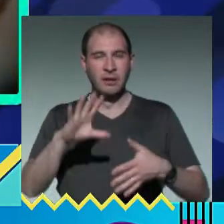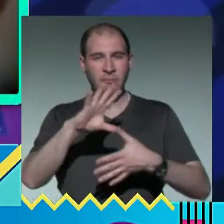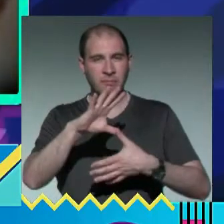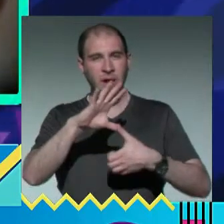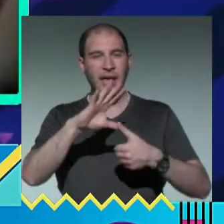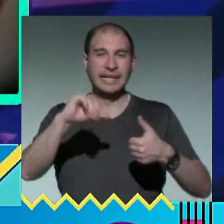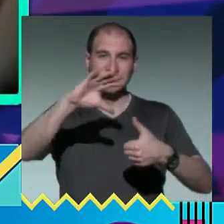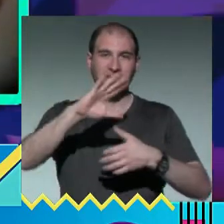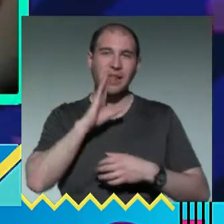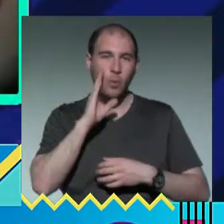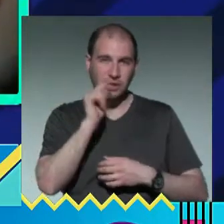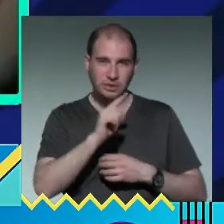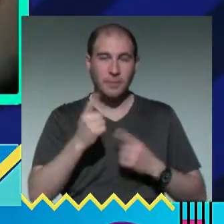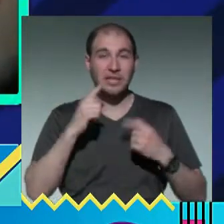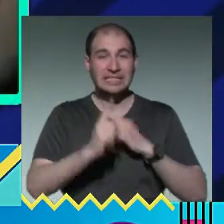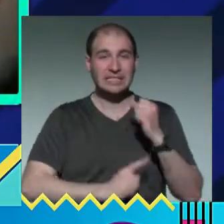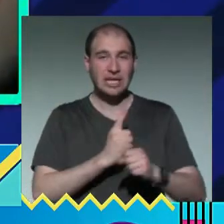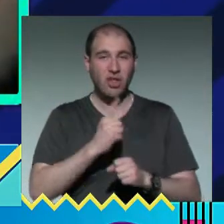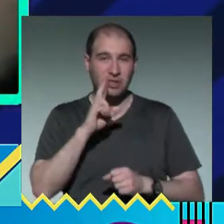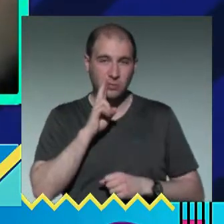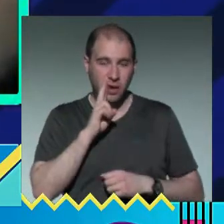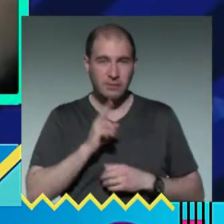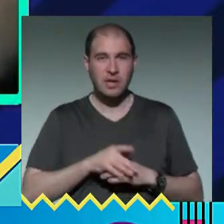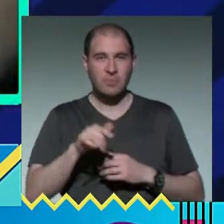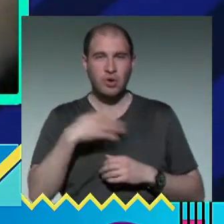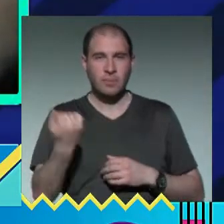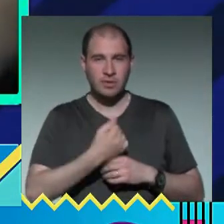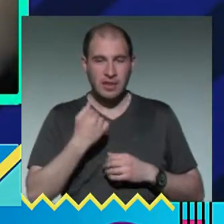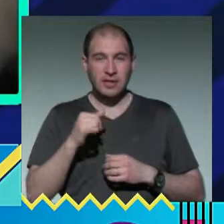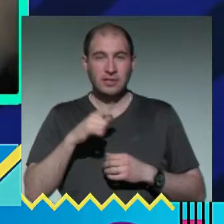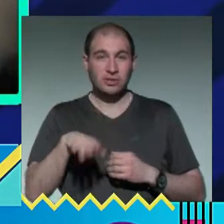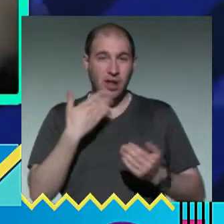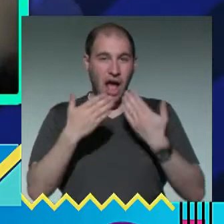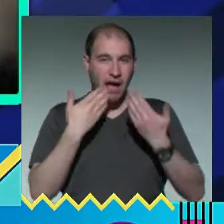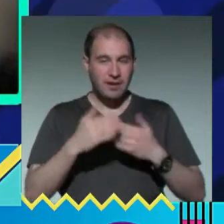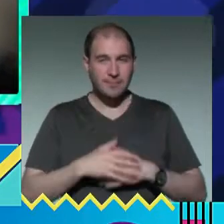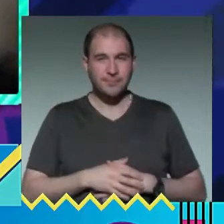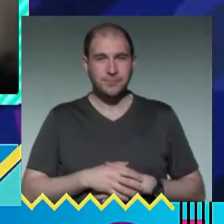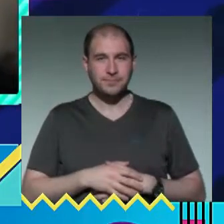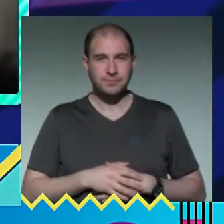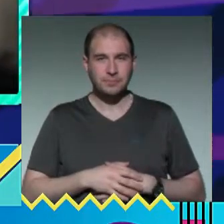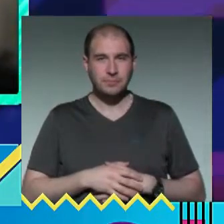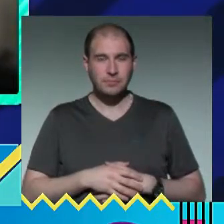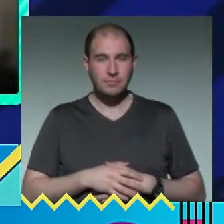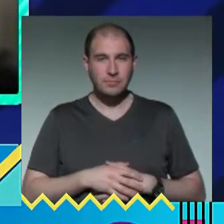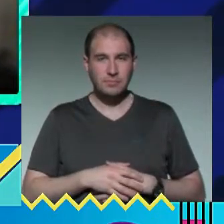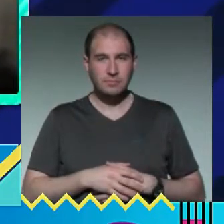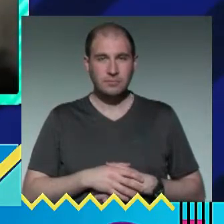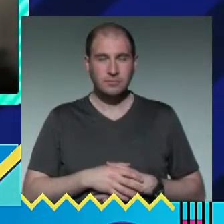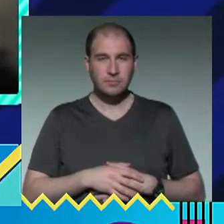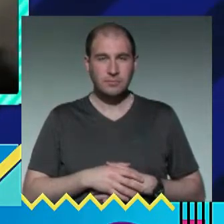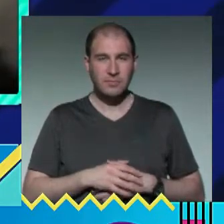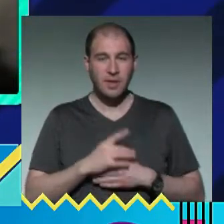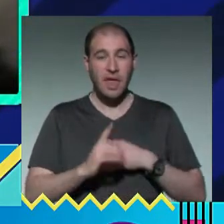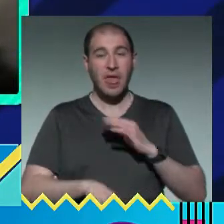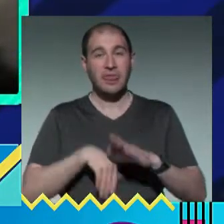en los Estados Unidos. Pero en el siglo XIX es muy importante, eso lo estábamos comentando, que